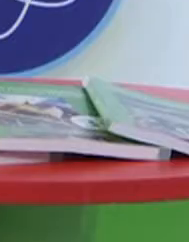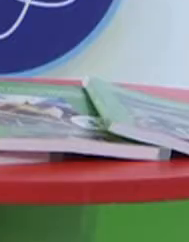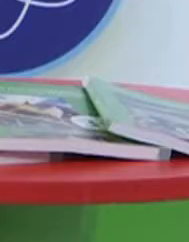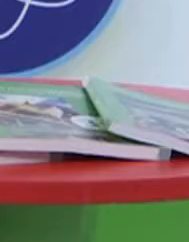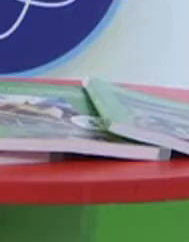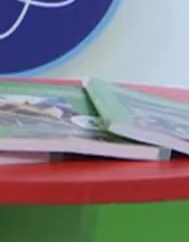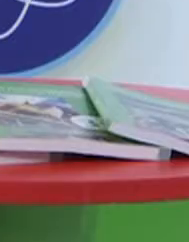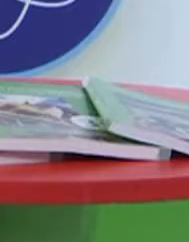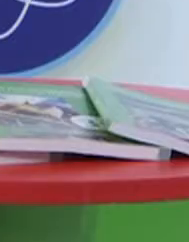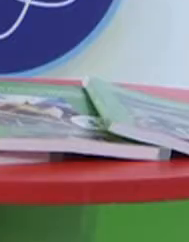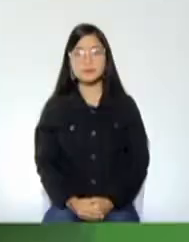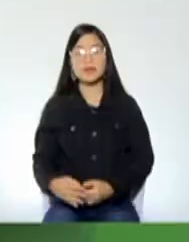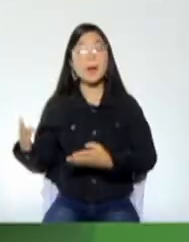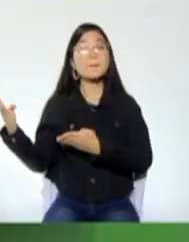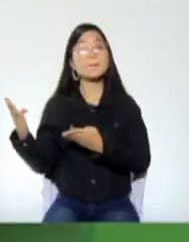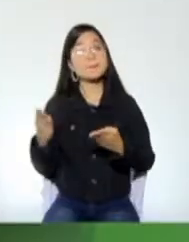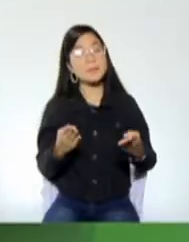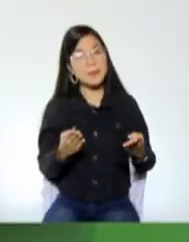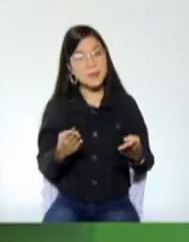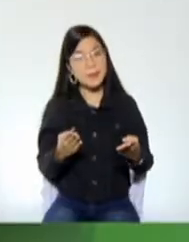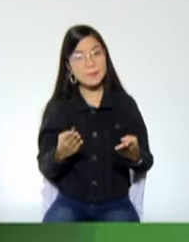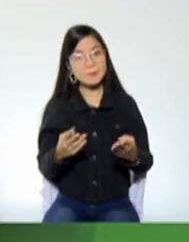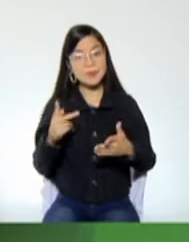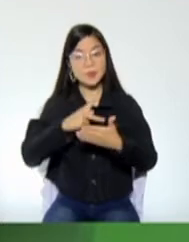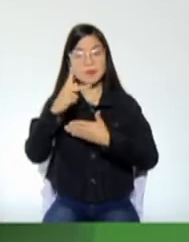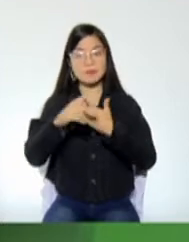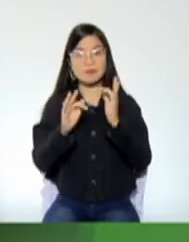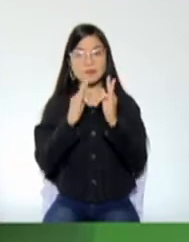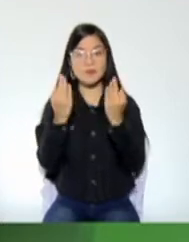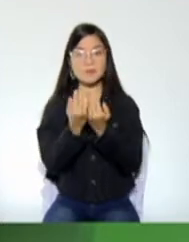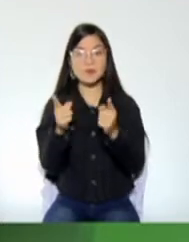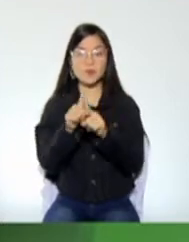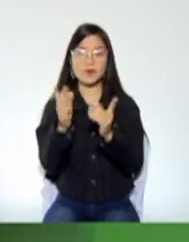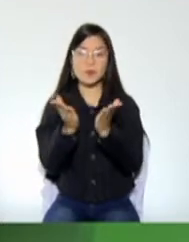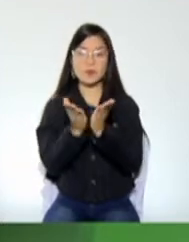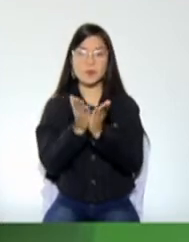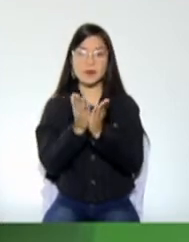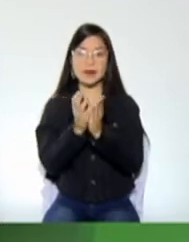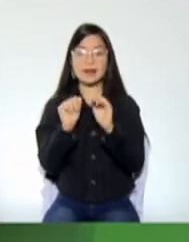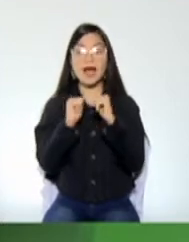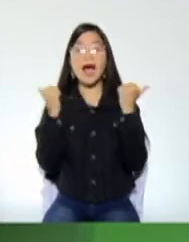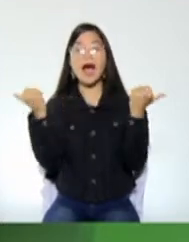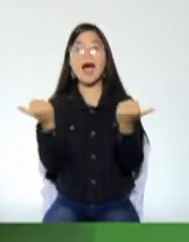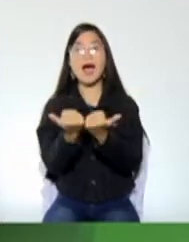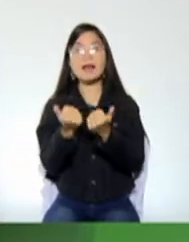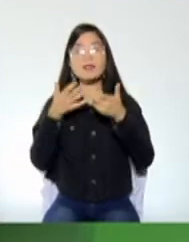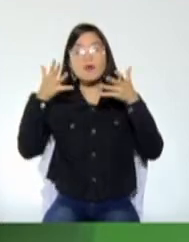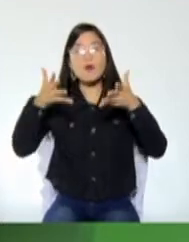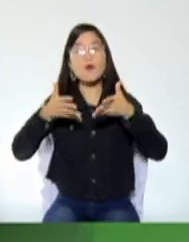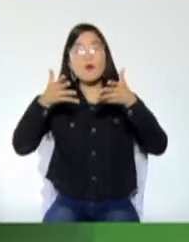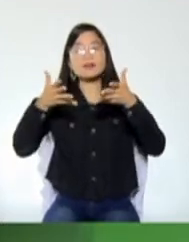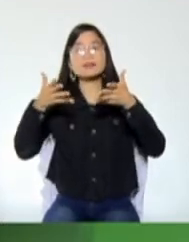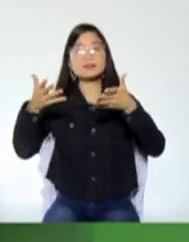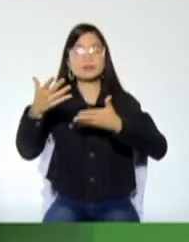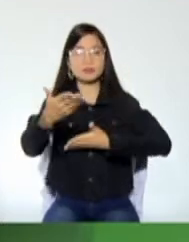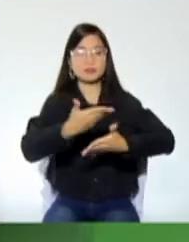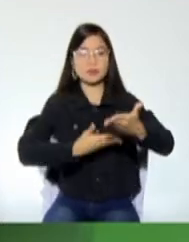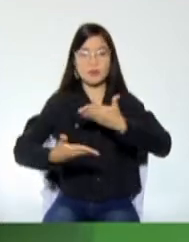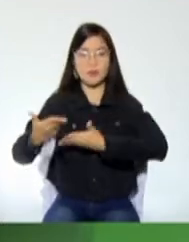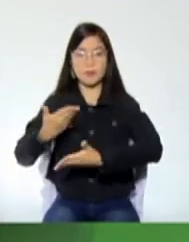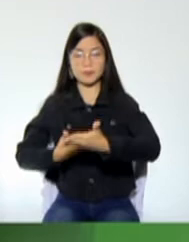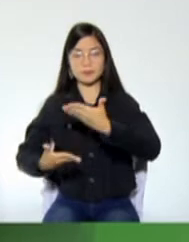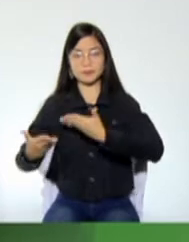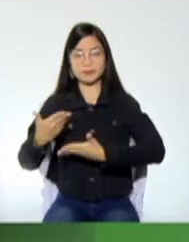Bienvenidos a su programa Cada Familia Una Escuela, ahora con el área de formación de orientación y convivencia. Continuando con